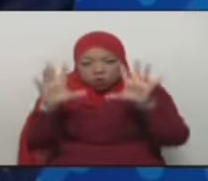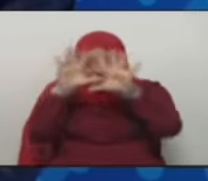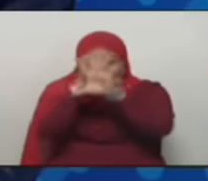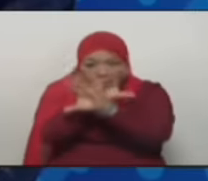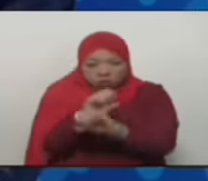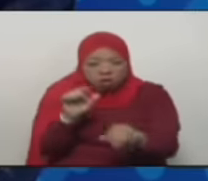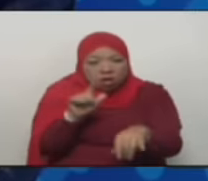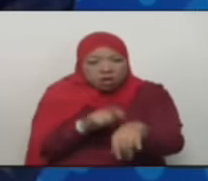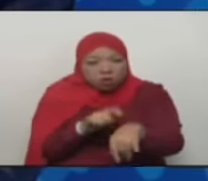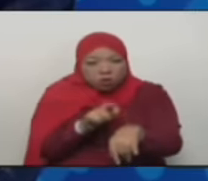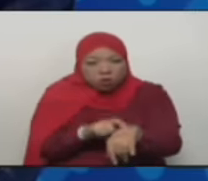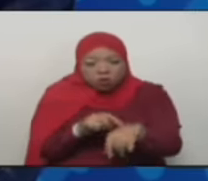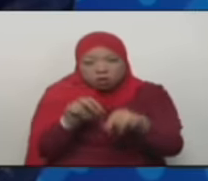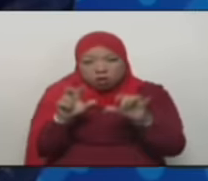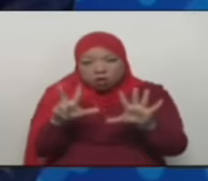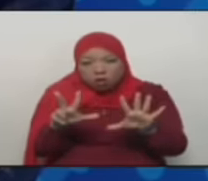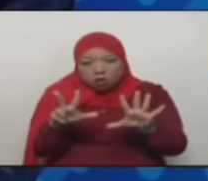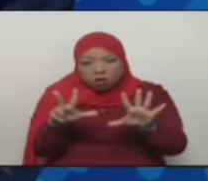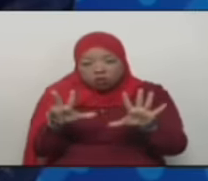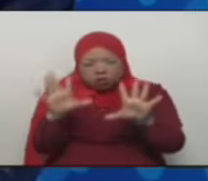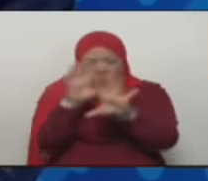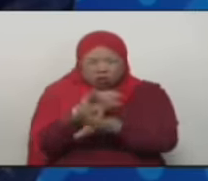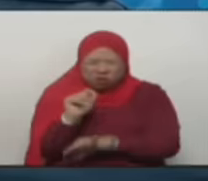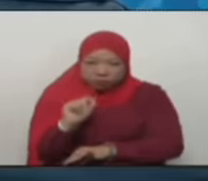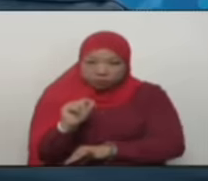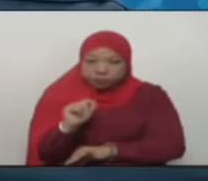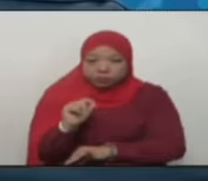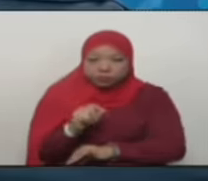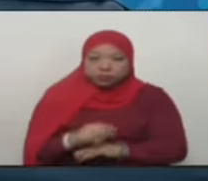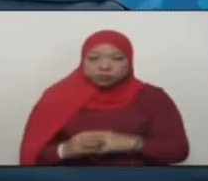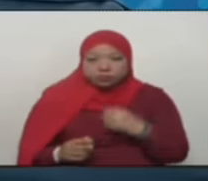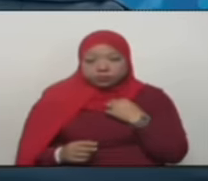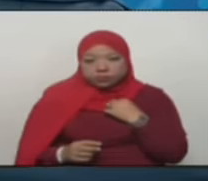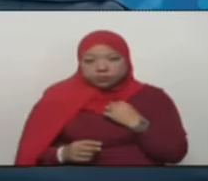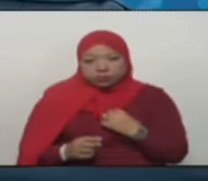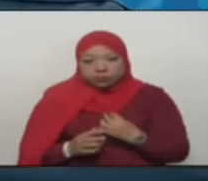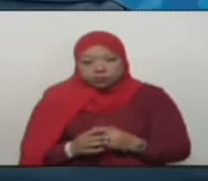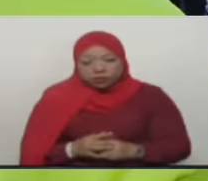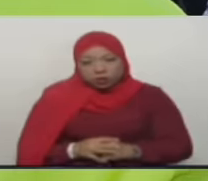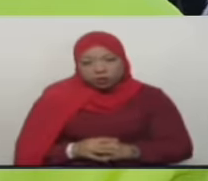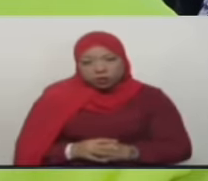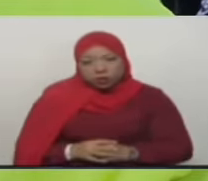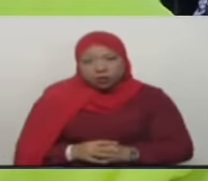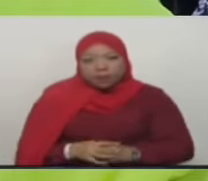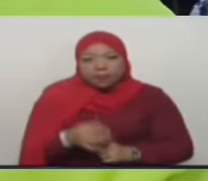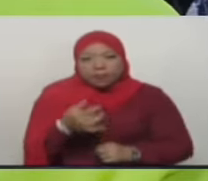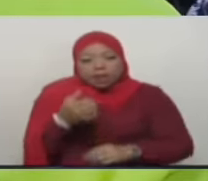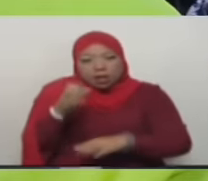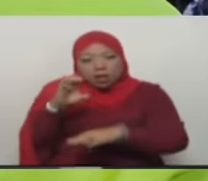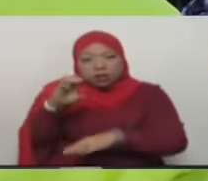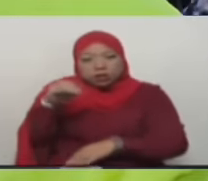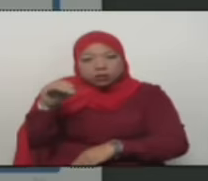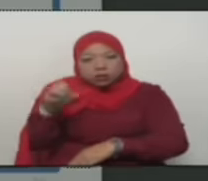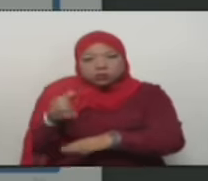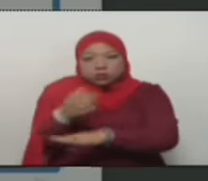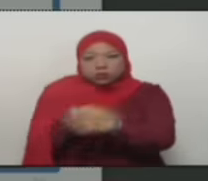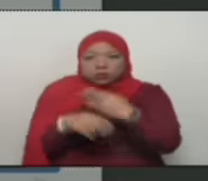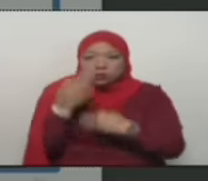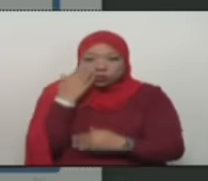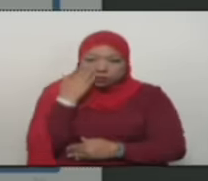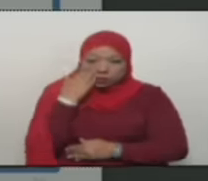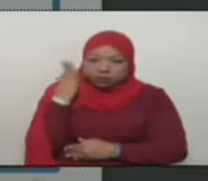hora sale? A las 8 de la noche. Exactamente, la noche salió mucho antes de que el CNE dijera nada, y ellos ya estaban diciendo,